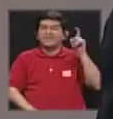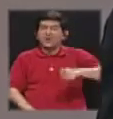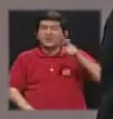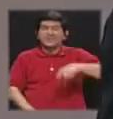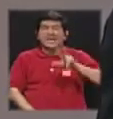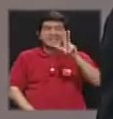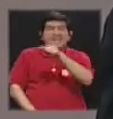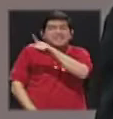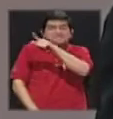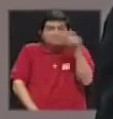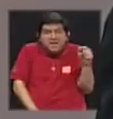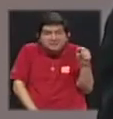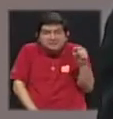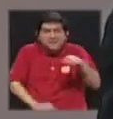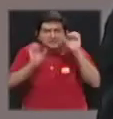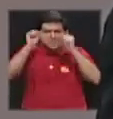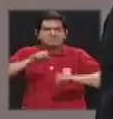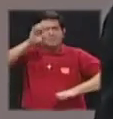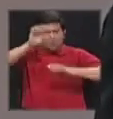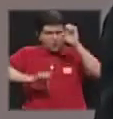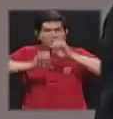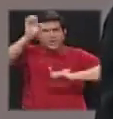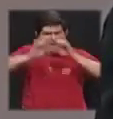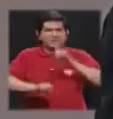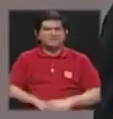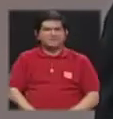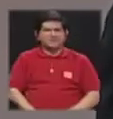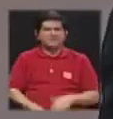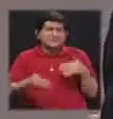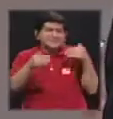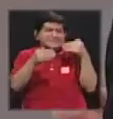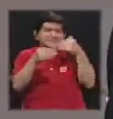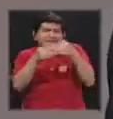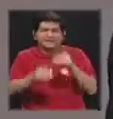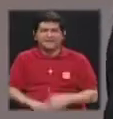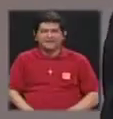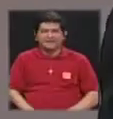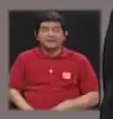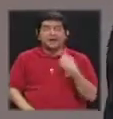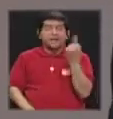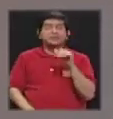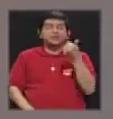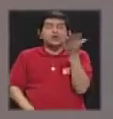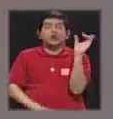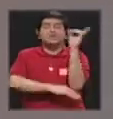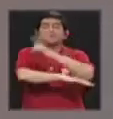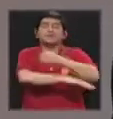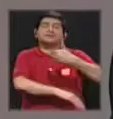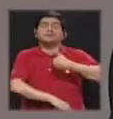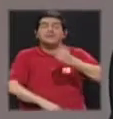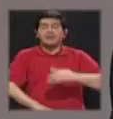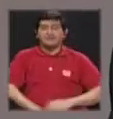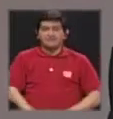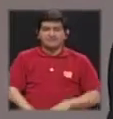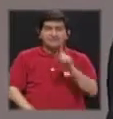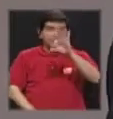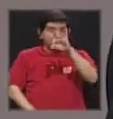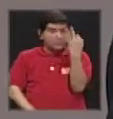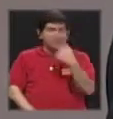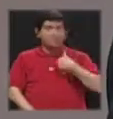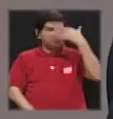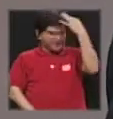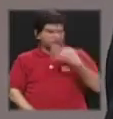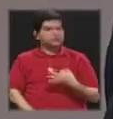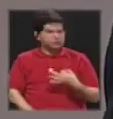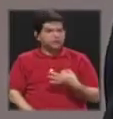menos 3 meses para hacer una evaluación un poco aproximada. ¿Y le dieron solo 15 días. Uh-huh. Entonces, de alguna forma, me